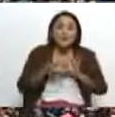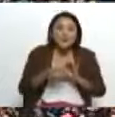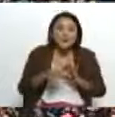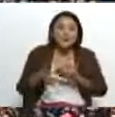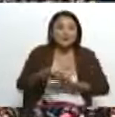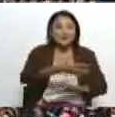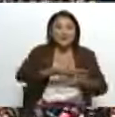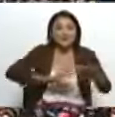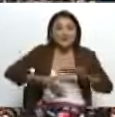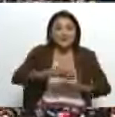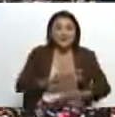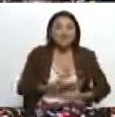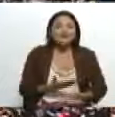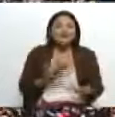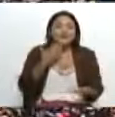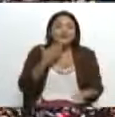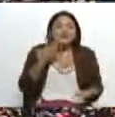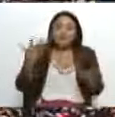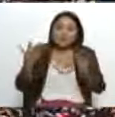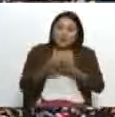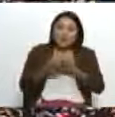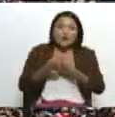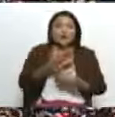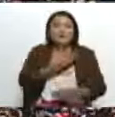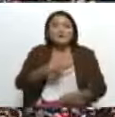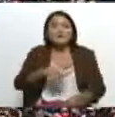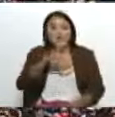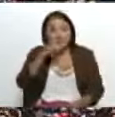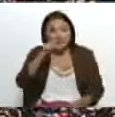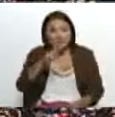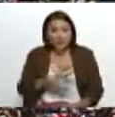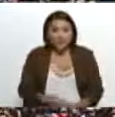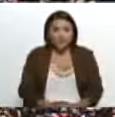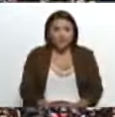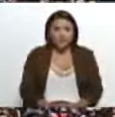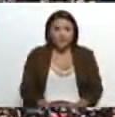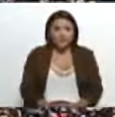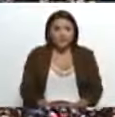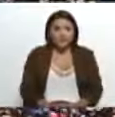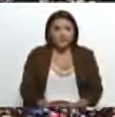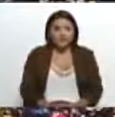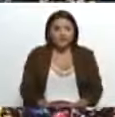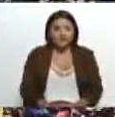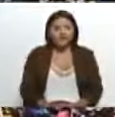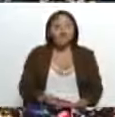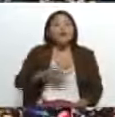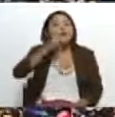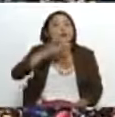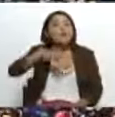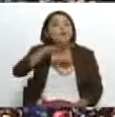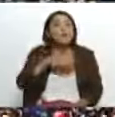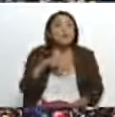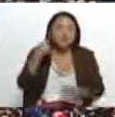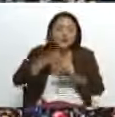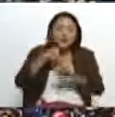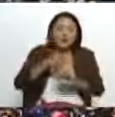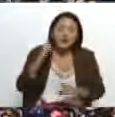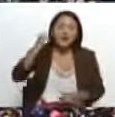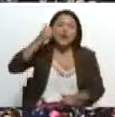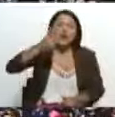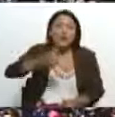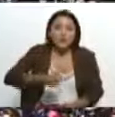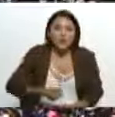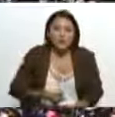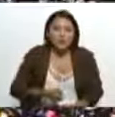nuestro presidente Nicolás Maduro Moros y al pueblo que está unido en toda esta lucha contra